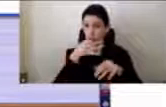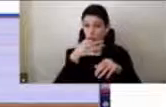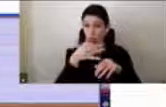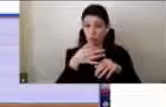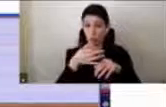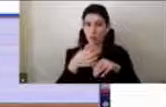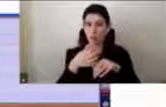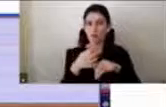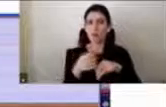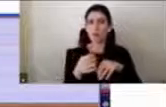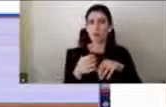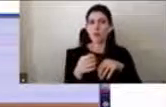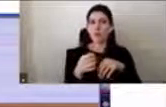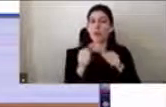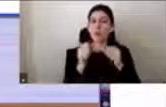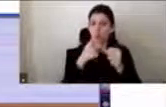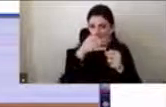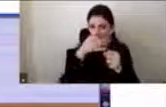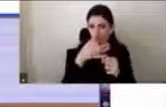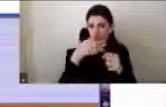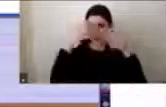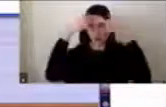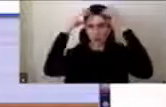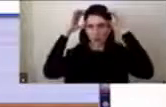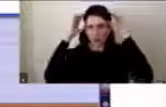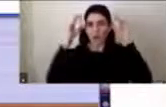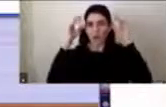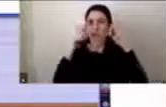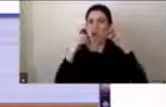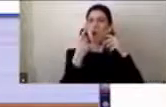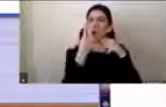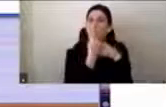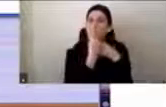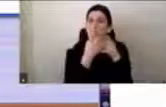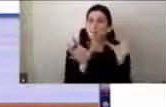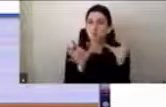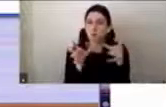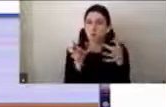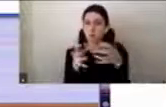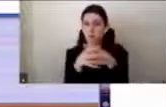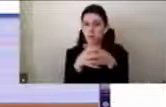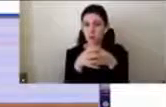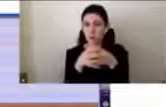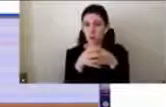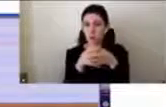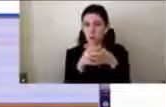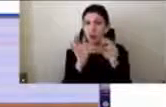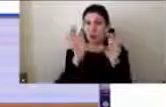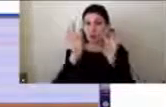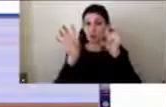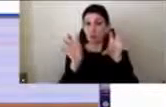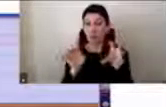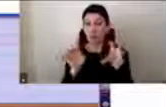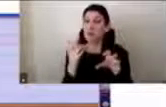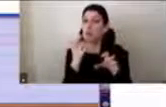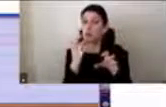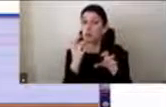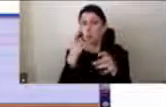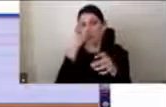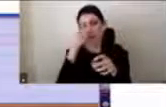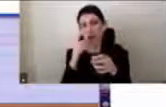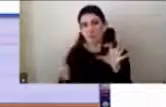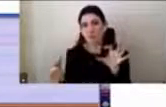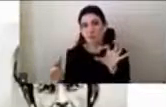nervioso, el cerebro, puede distinguirse como una unidad, como un conjunto de componentes simples conectados unos con otros de